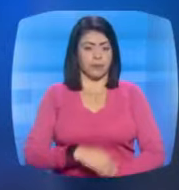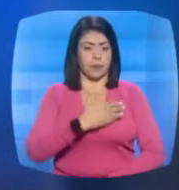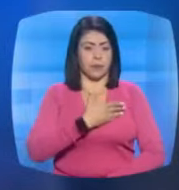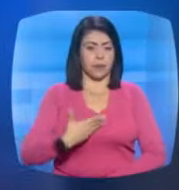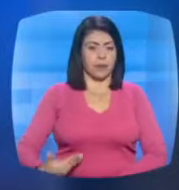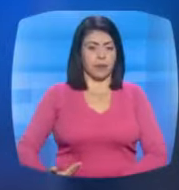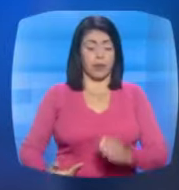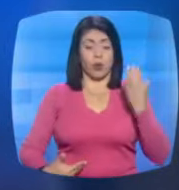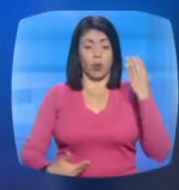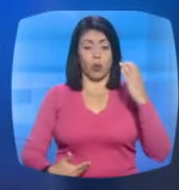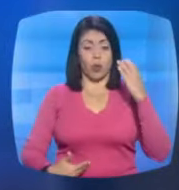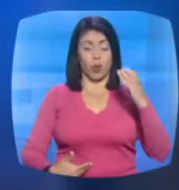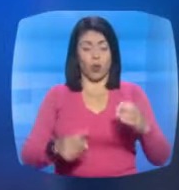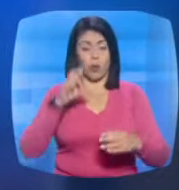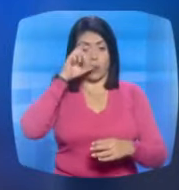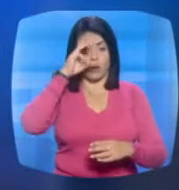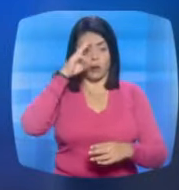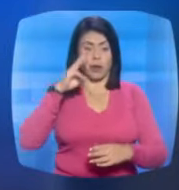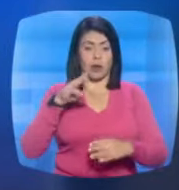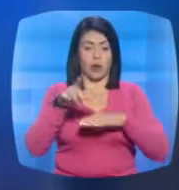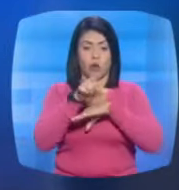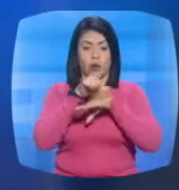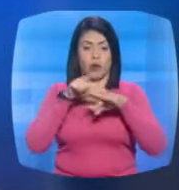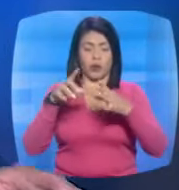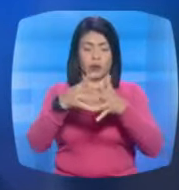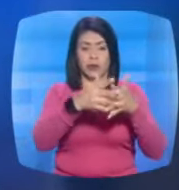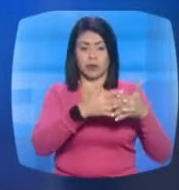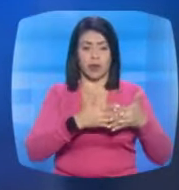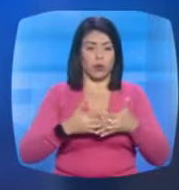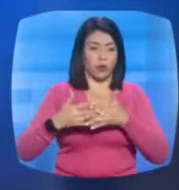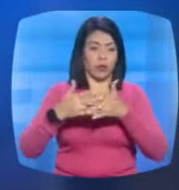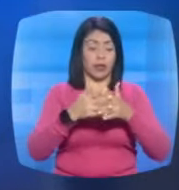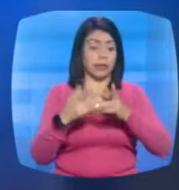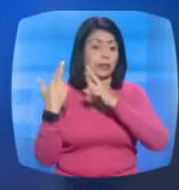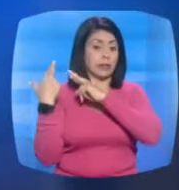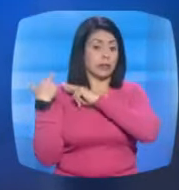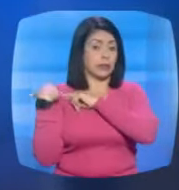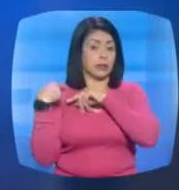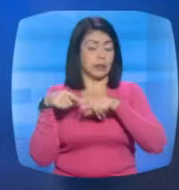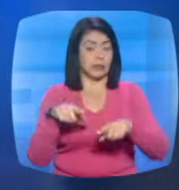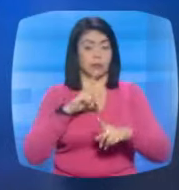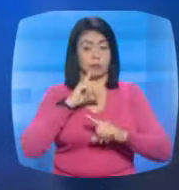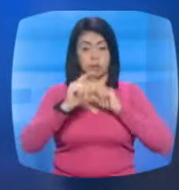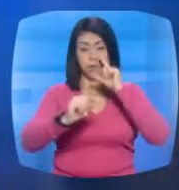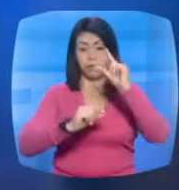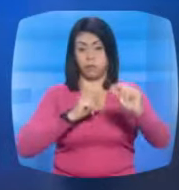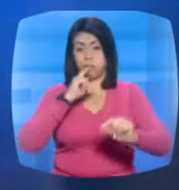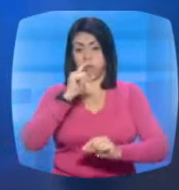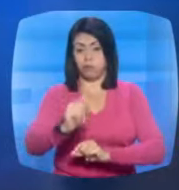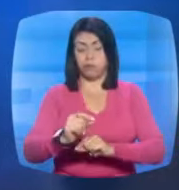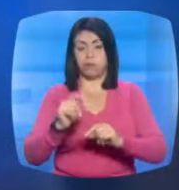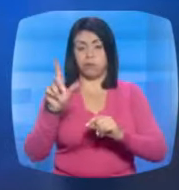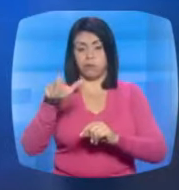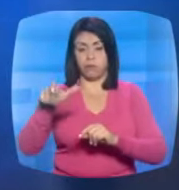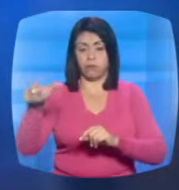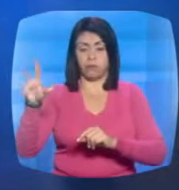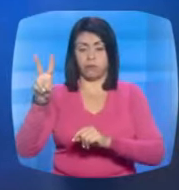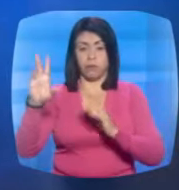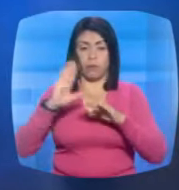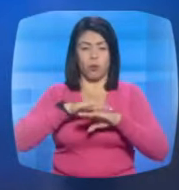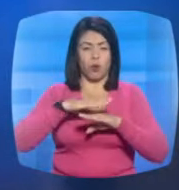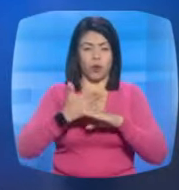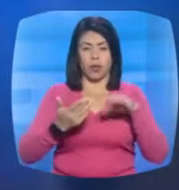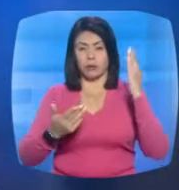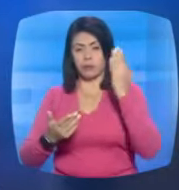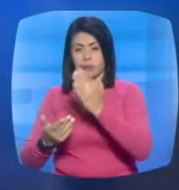El presidente de Colombia, Gustavo Petro, afirmó que el gobierno de Estados Unidos es el responsable de la diáspora venezolana tras aplicar sanciones.